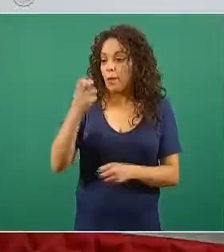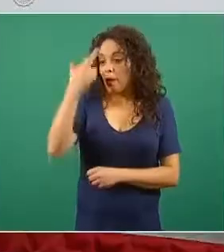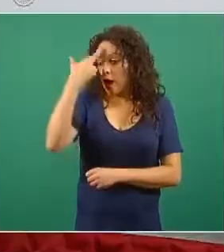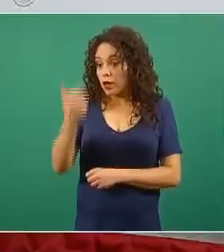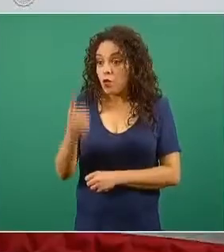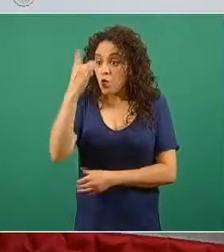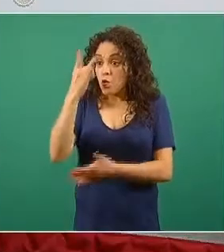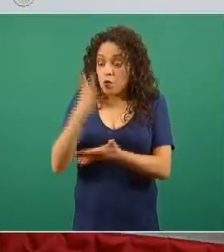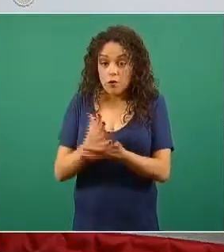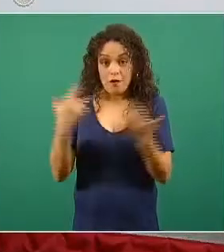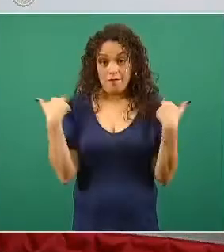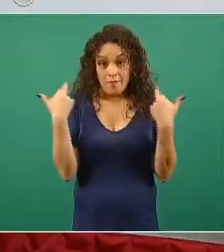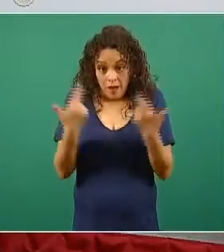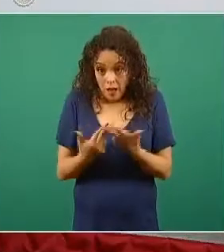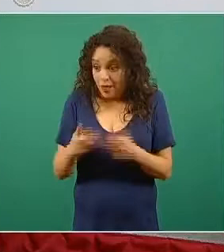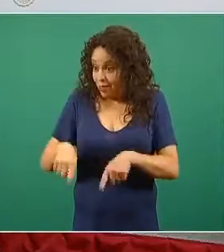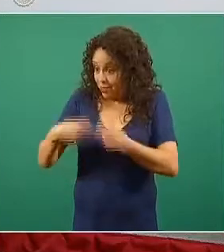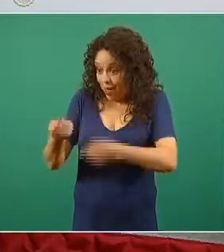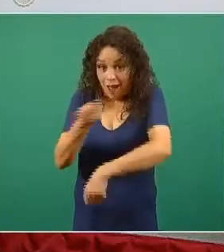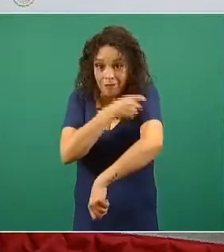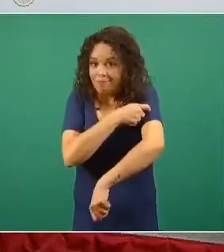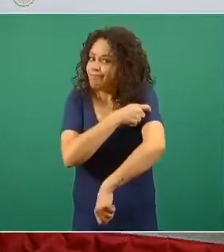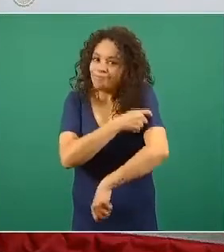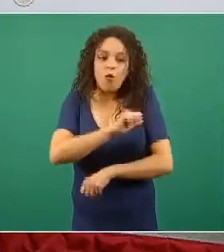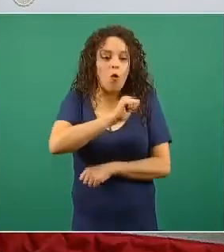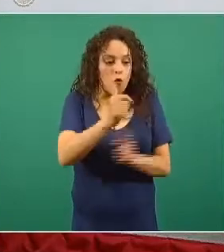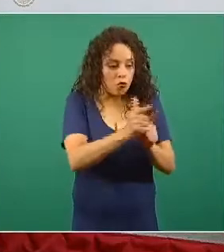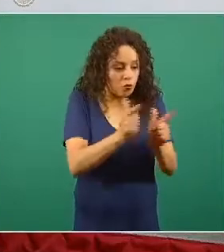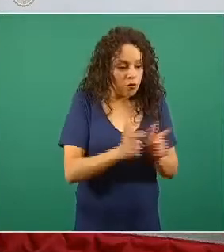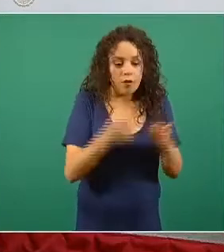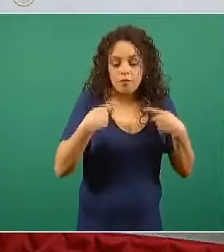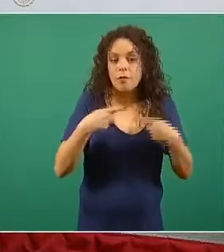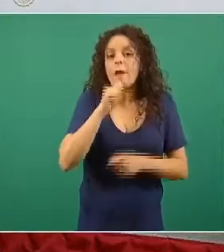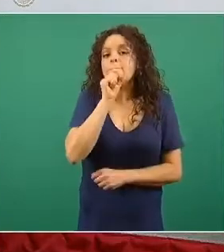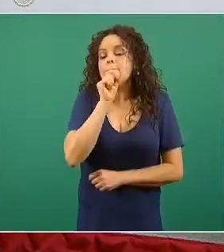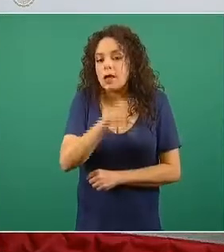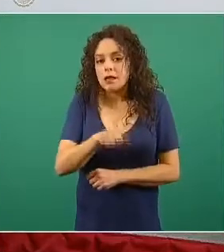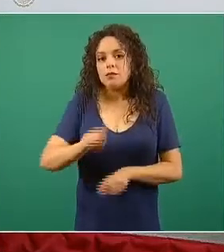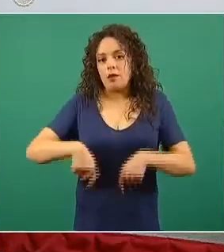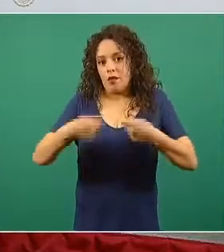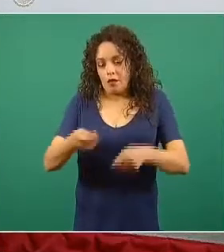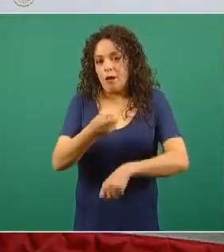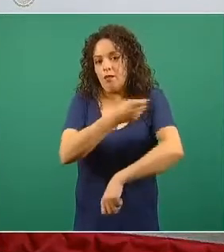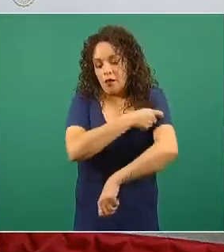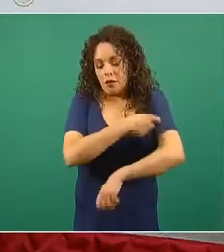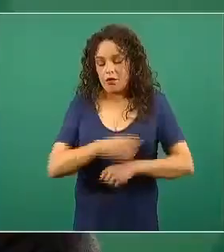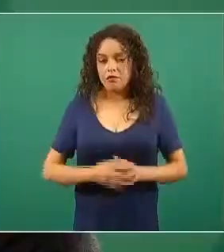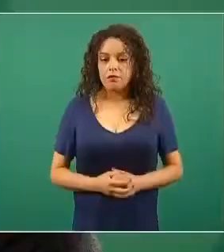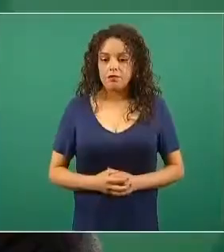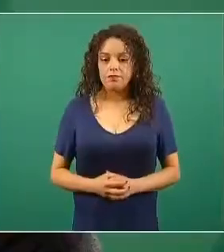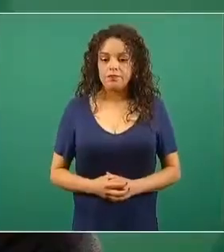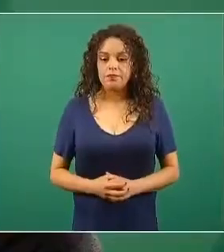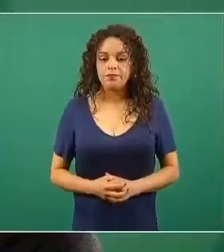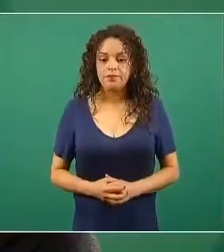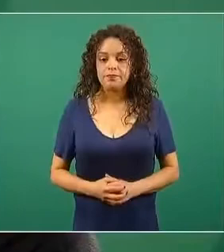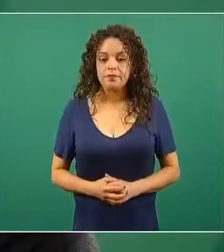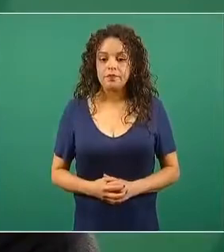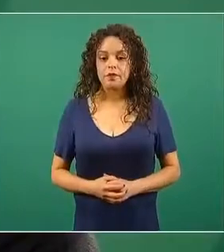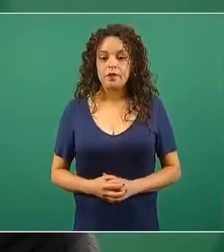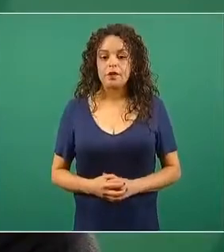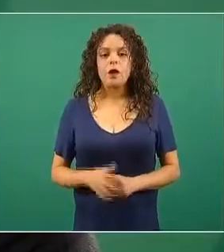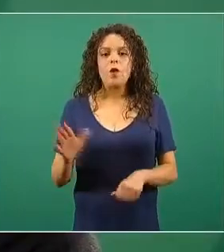no solo a maestros y se tiene que vacunar también a otros grupos que están relacionados con la actividad escolar. ¿Por qué se